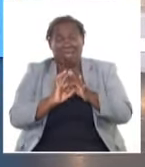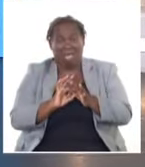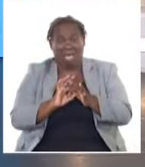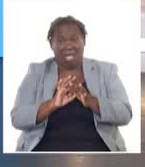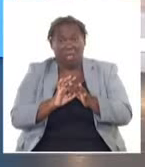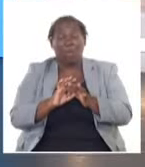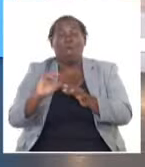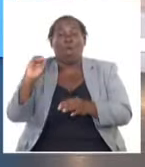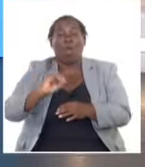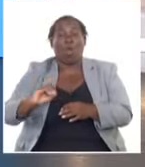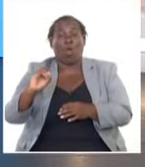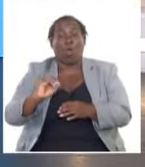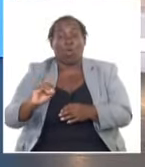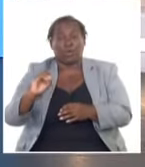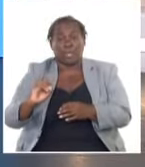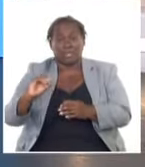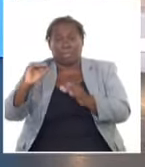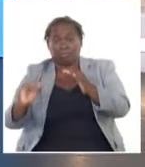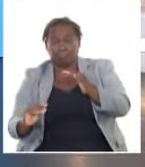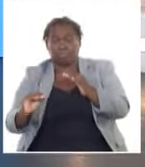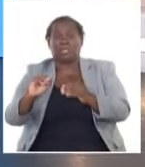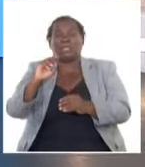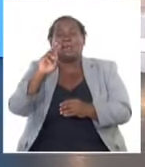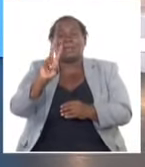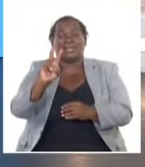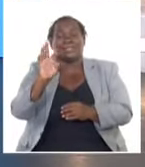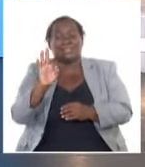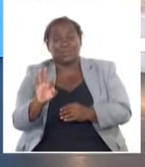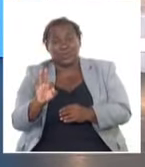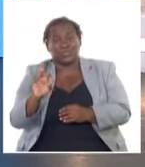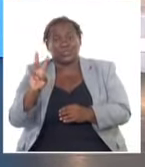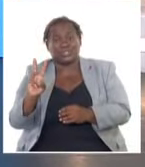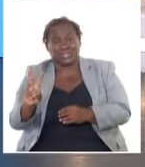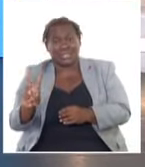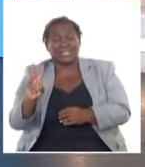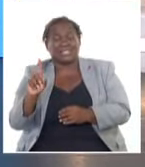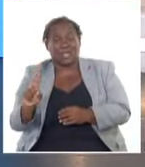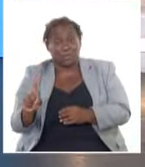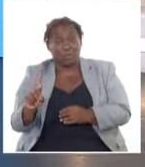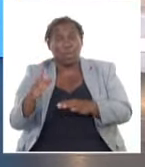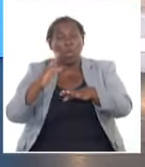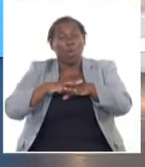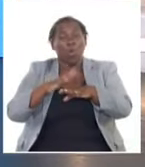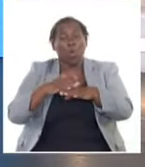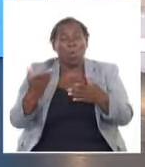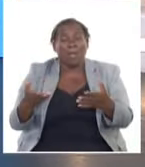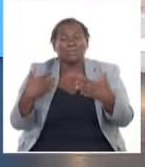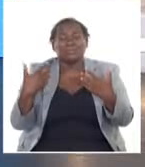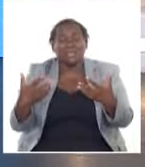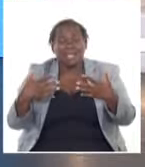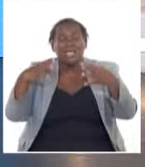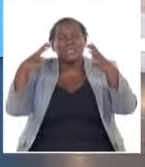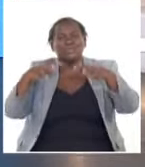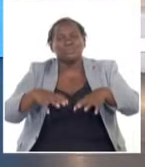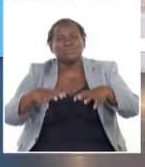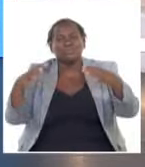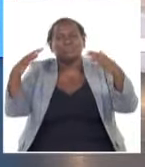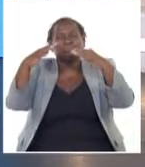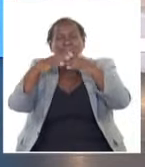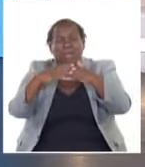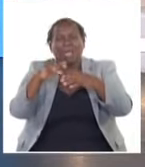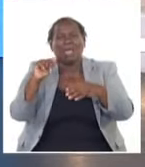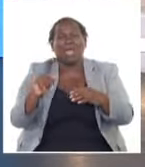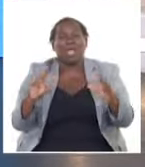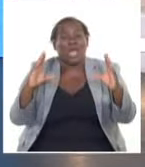sur oriental, entre 28 y 31 grados Celsius debido a las áreas de nublados con chubascos y lluvias, y en la noche las temperaturas se mantienen con